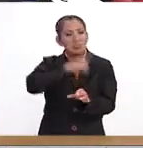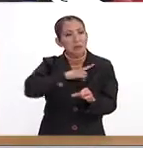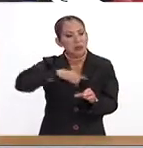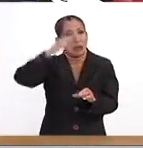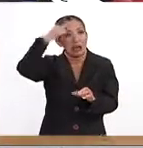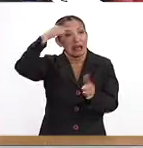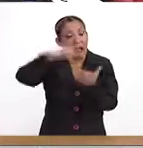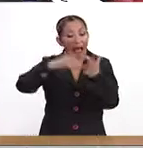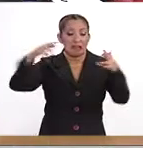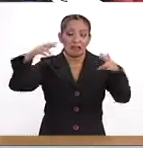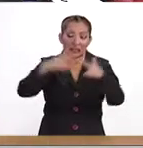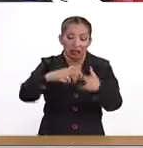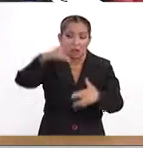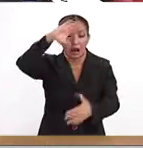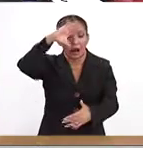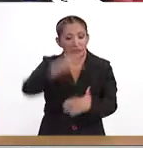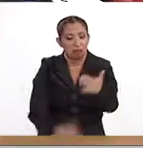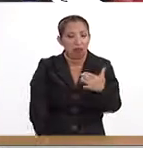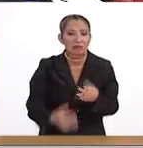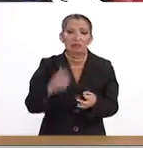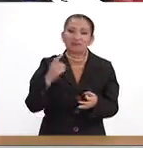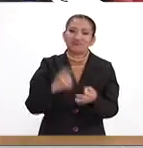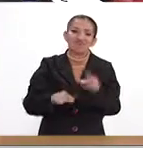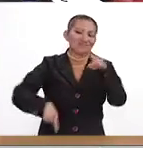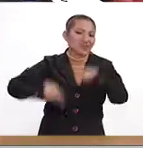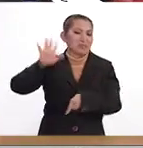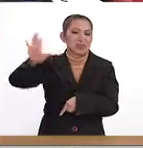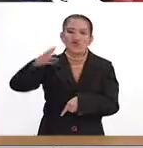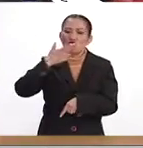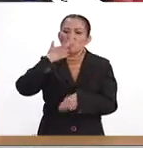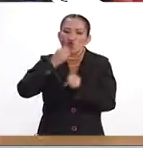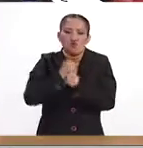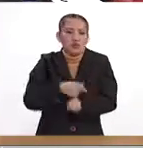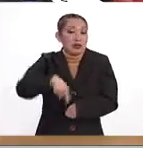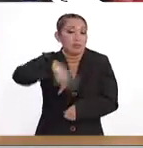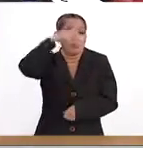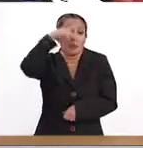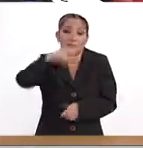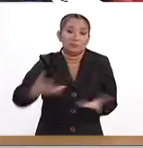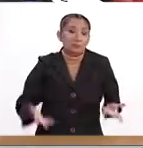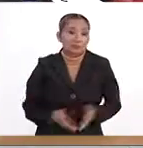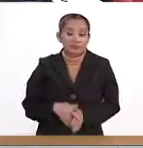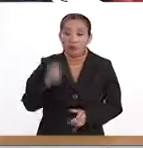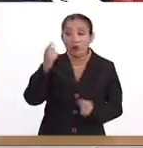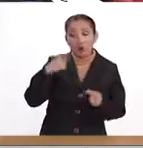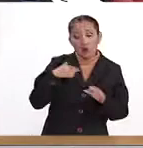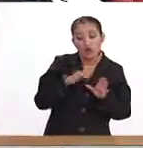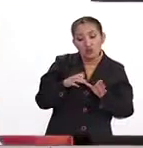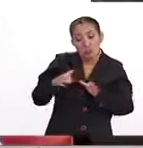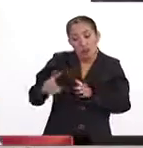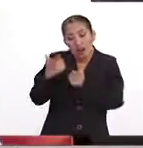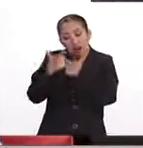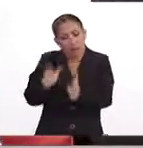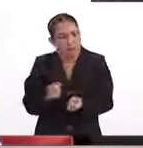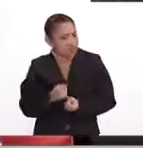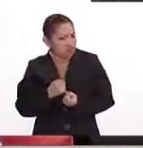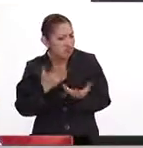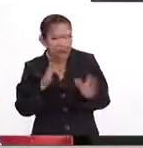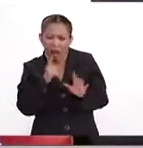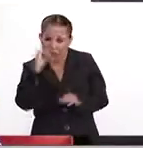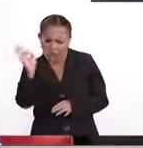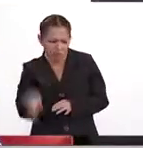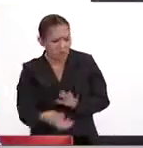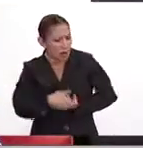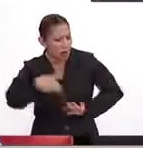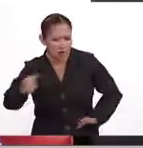catolicismo, la parte religiosa es muy fuerte en este país. ¿No? Los que estamos en el lado liberal del asunto podemos creer que